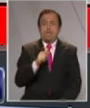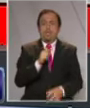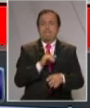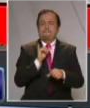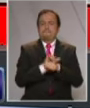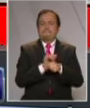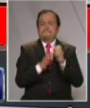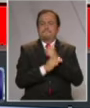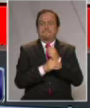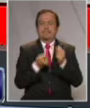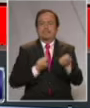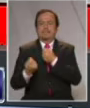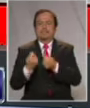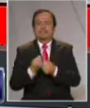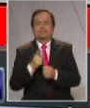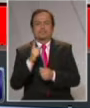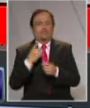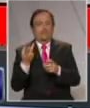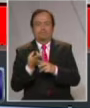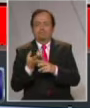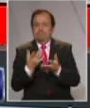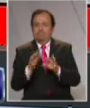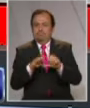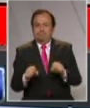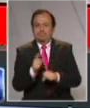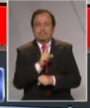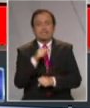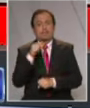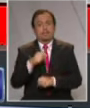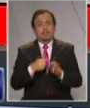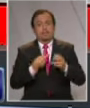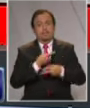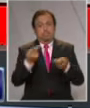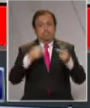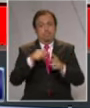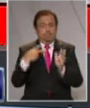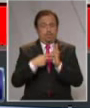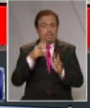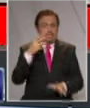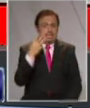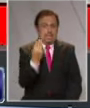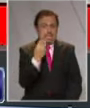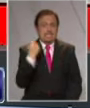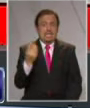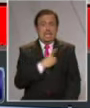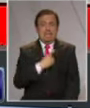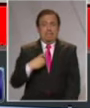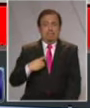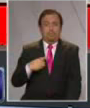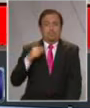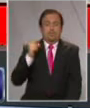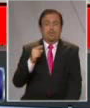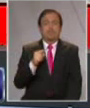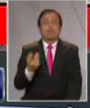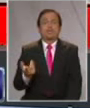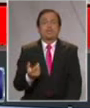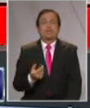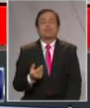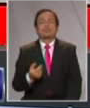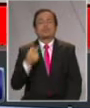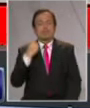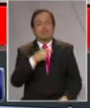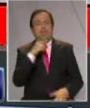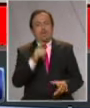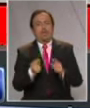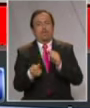fraude al fisco y negociación incompatible. Este hecho fue dado a conocer en el año 2013 por el diputado Miodrag Marinovich. Vamos a